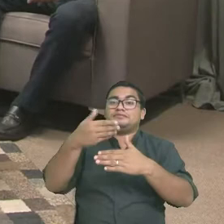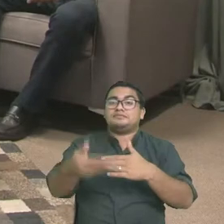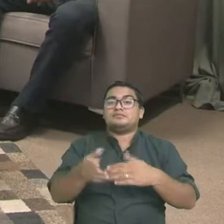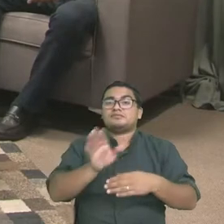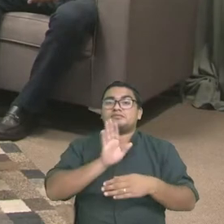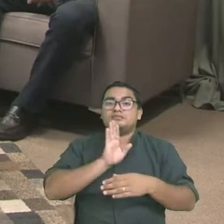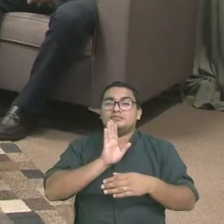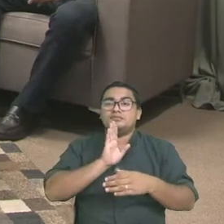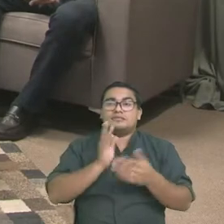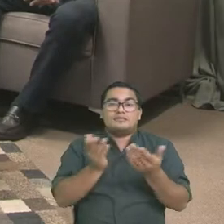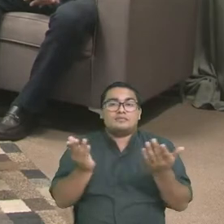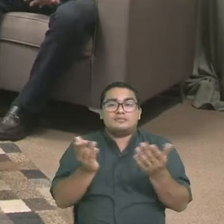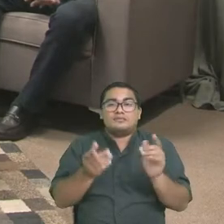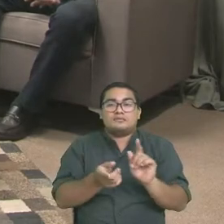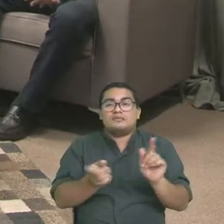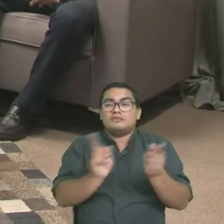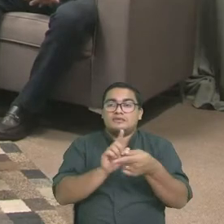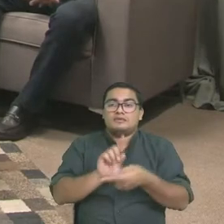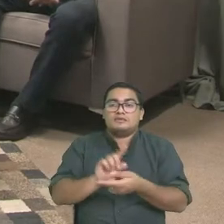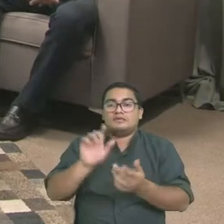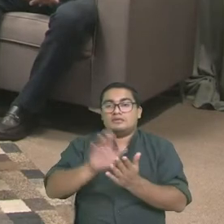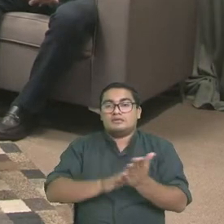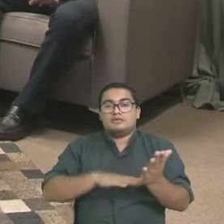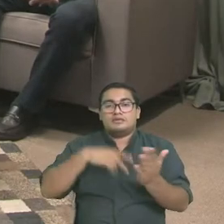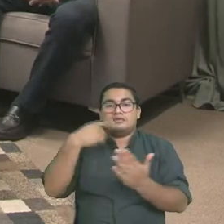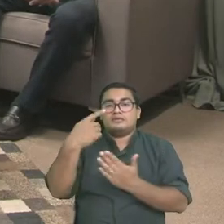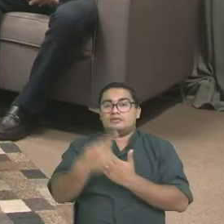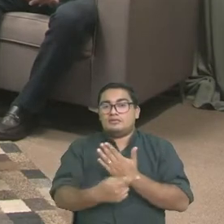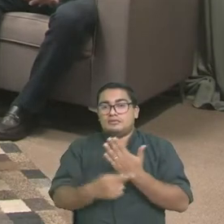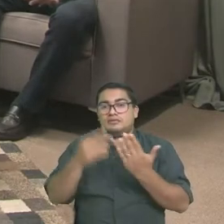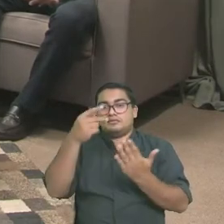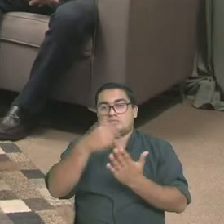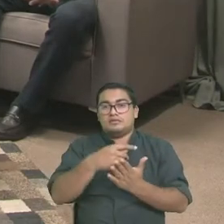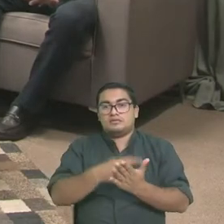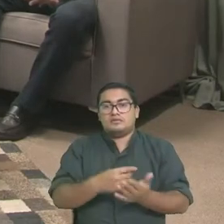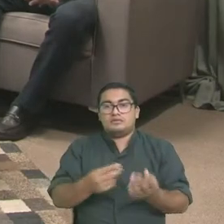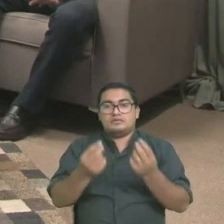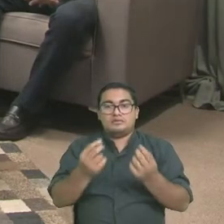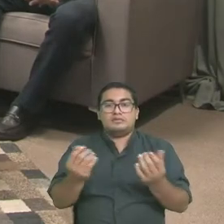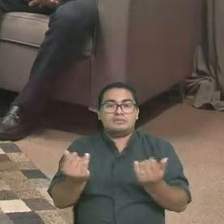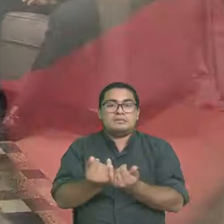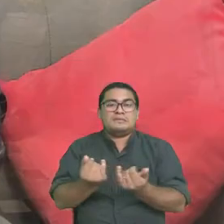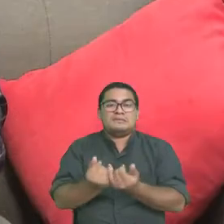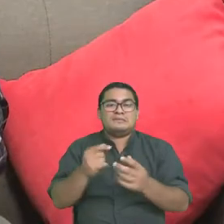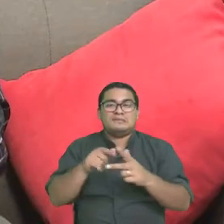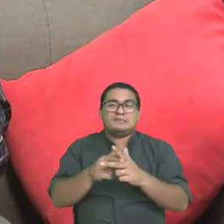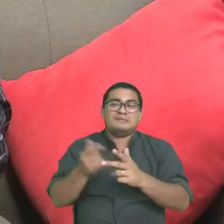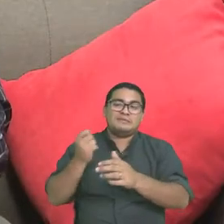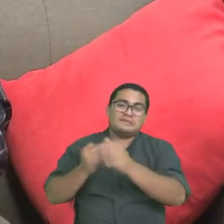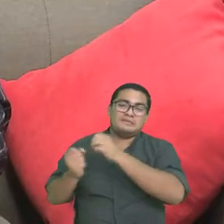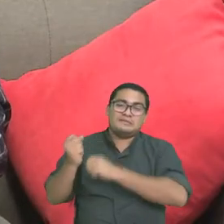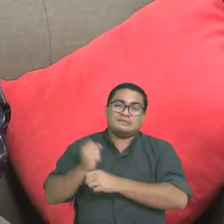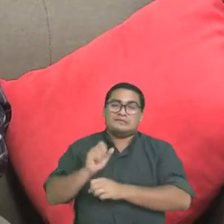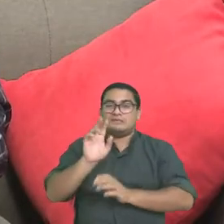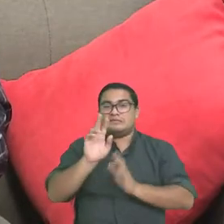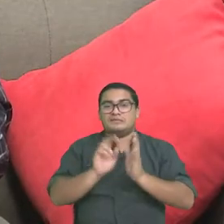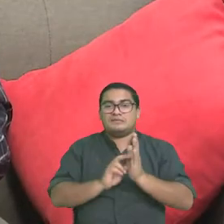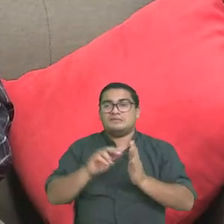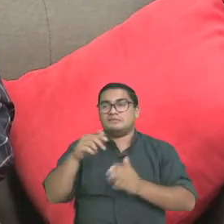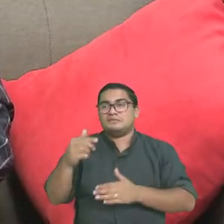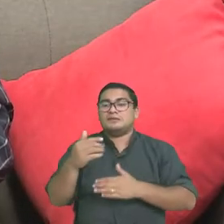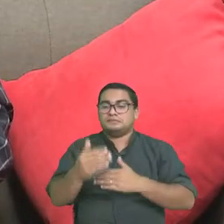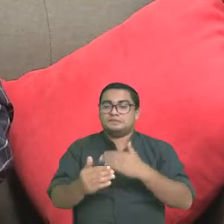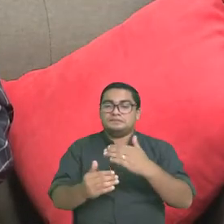esa evolución, ¿no?, de los programas de presupuesto. Okay. Y también porque, si bien es cierto, se iniciaron en el 2007, pero hay unos que han venido creciendo